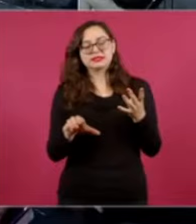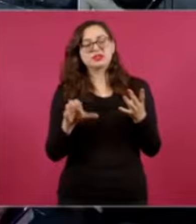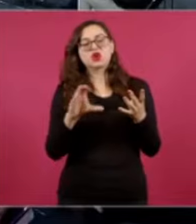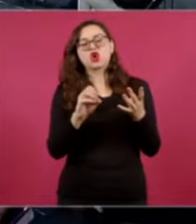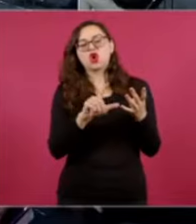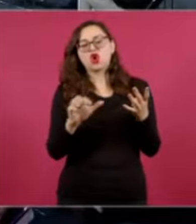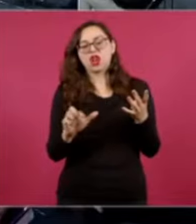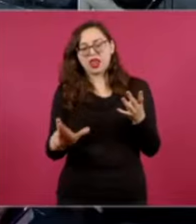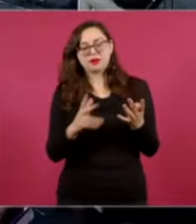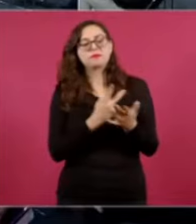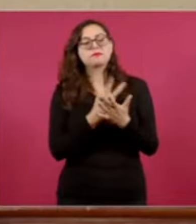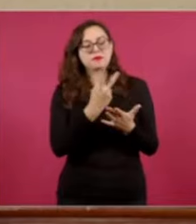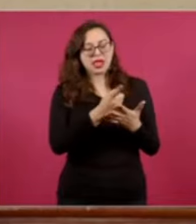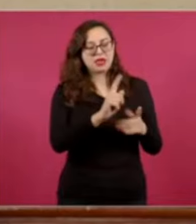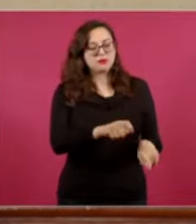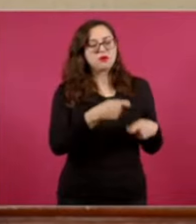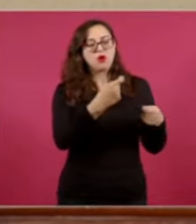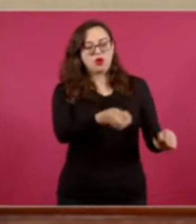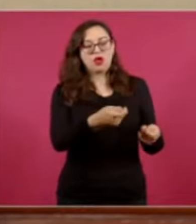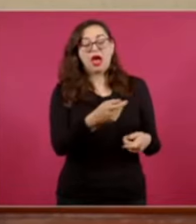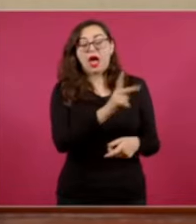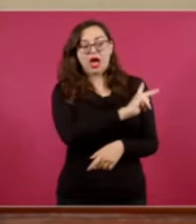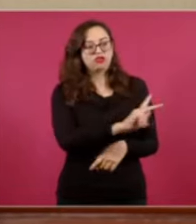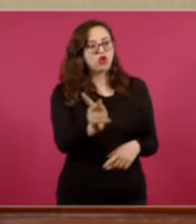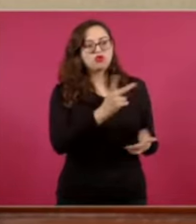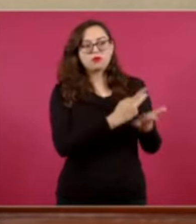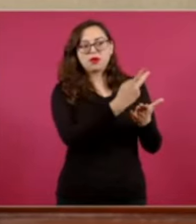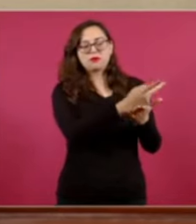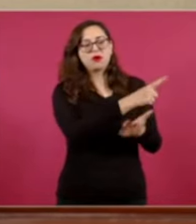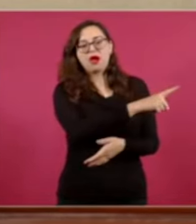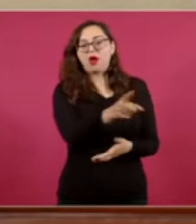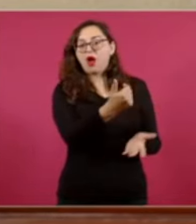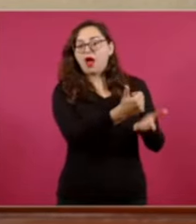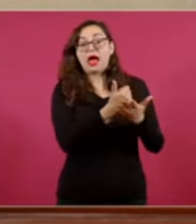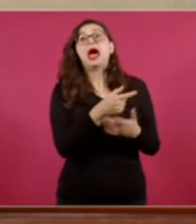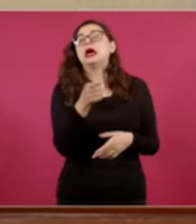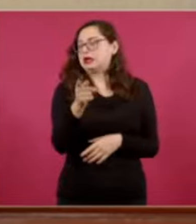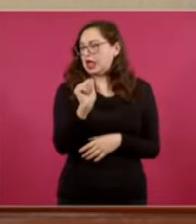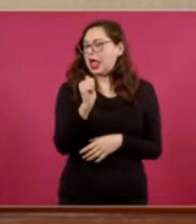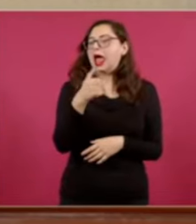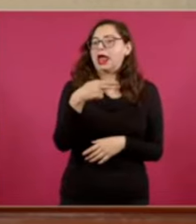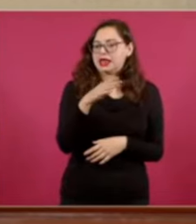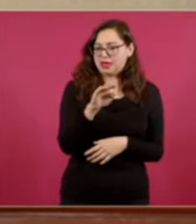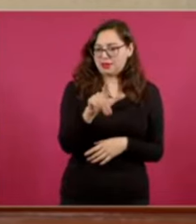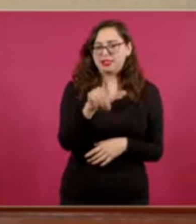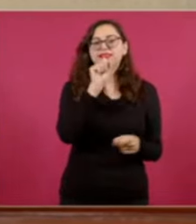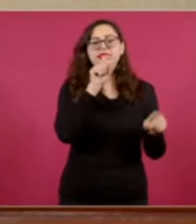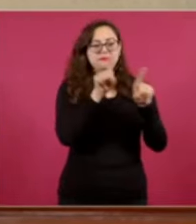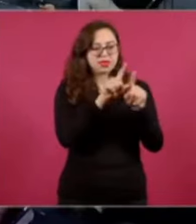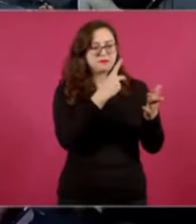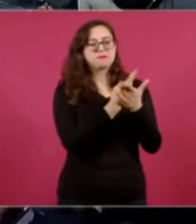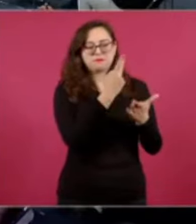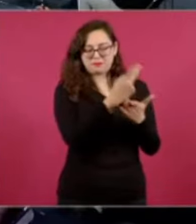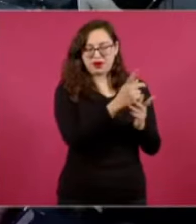vamos a premiar, sí, por los servicios prestados. A Anabel también le vamos a